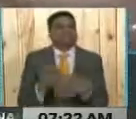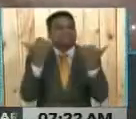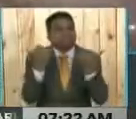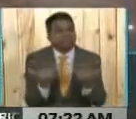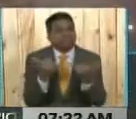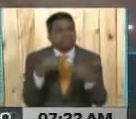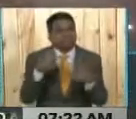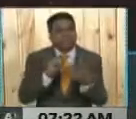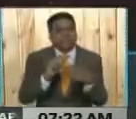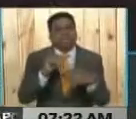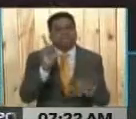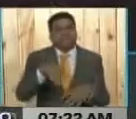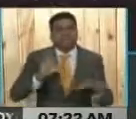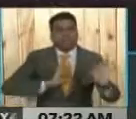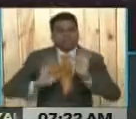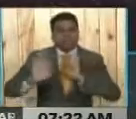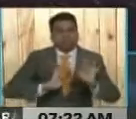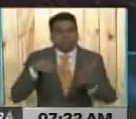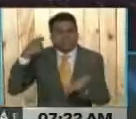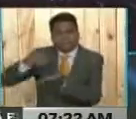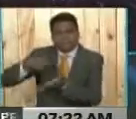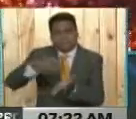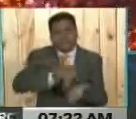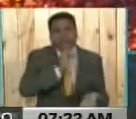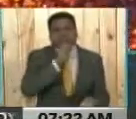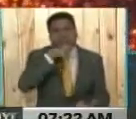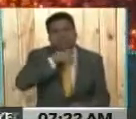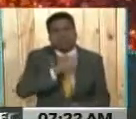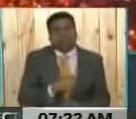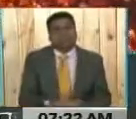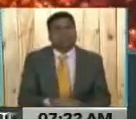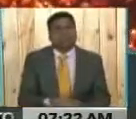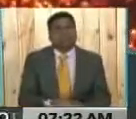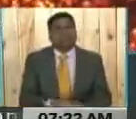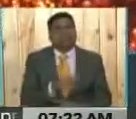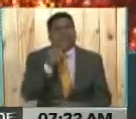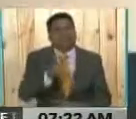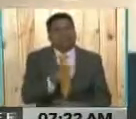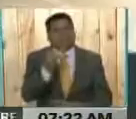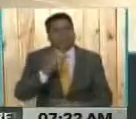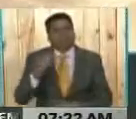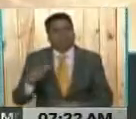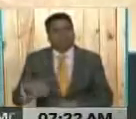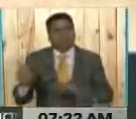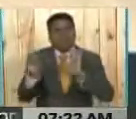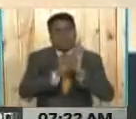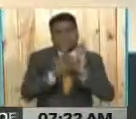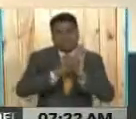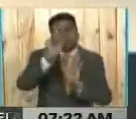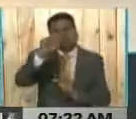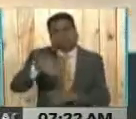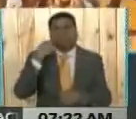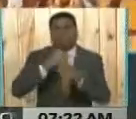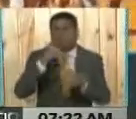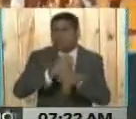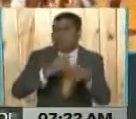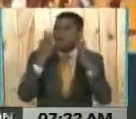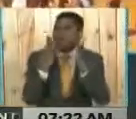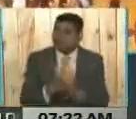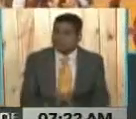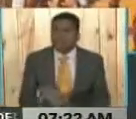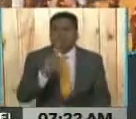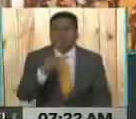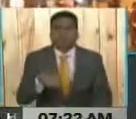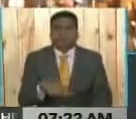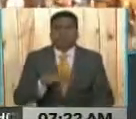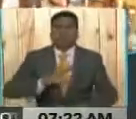específicamente, porque me hablas de las pensiones, pasa a ser un sujeto de derecho y además un trabajador, es considerado como trabajador. Por eso